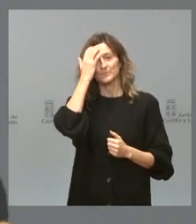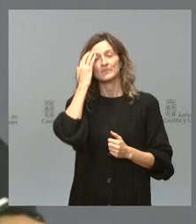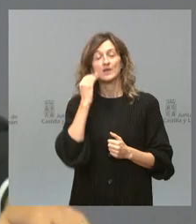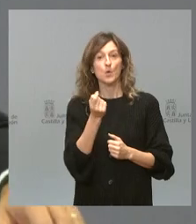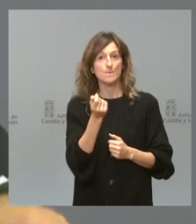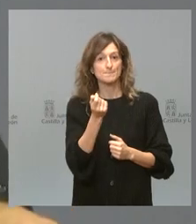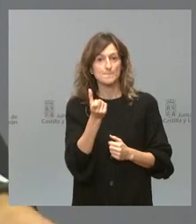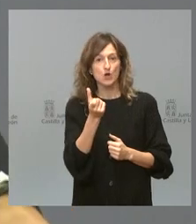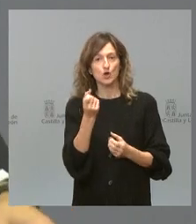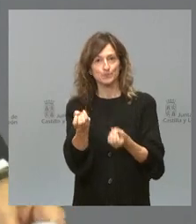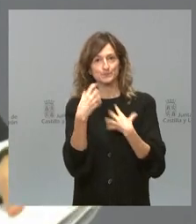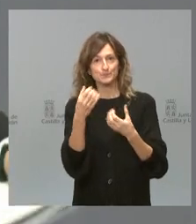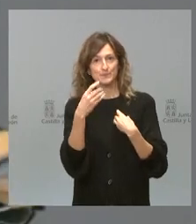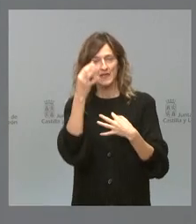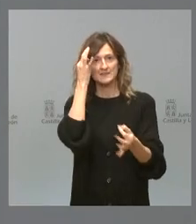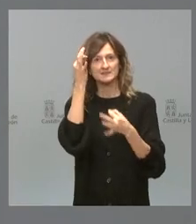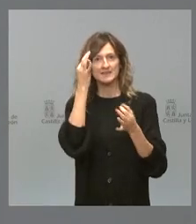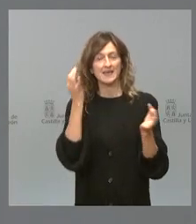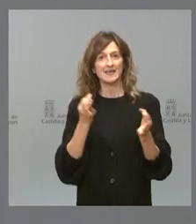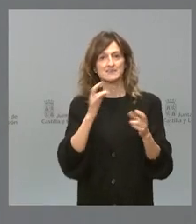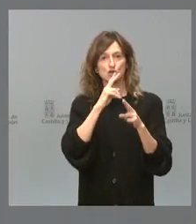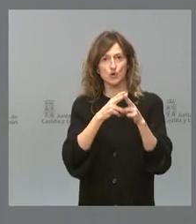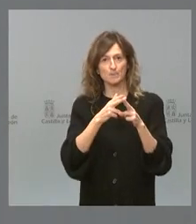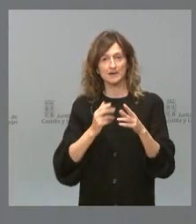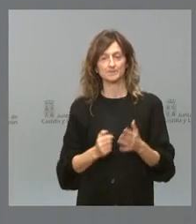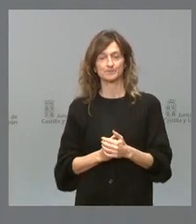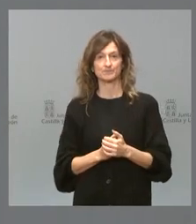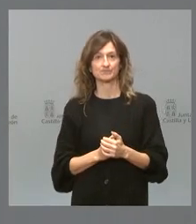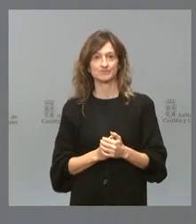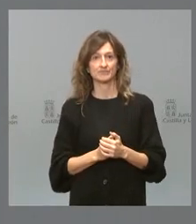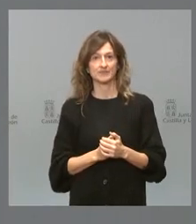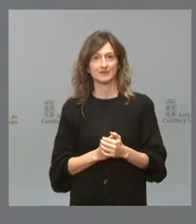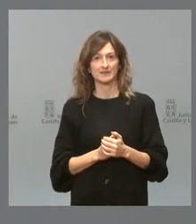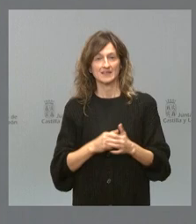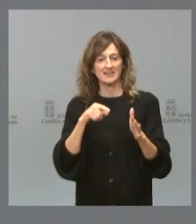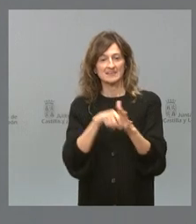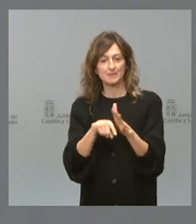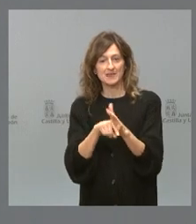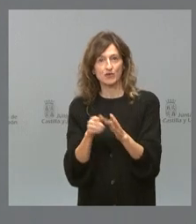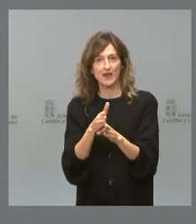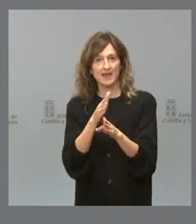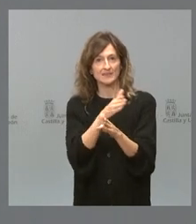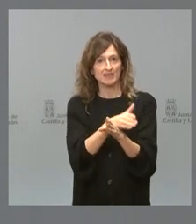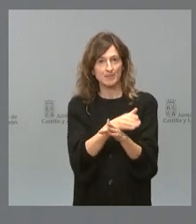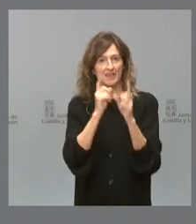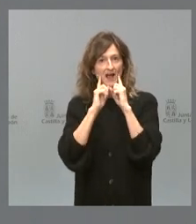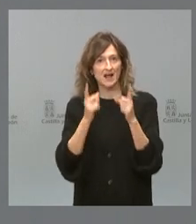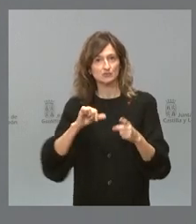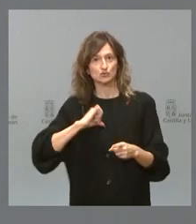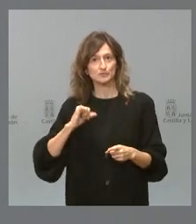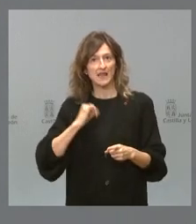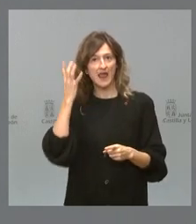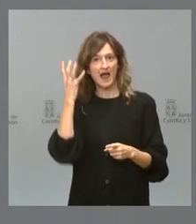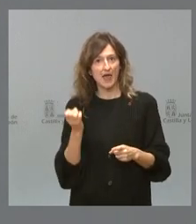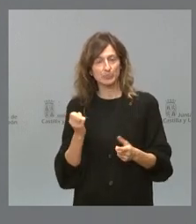exactamente qué es Aunque el nombre lo anticipa pero que es exactamente tramitación anticipada de la que hablan en el caso del hospital de Aranda